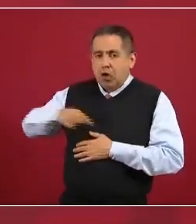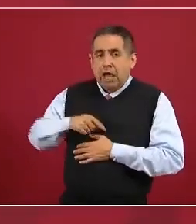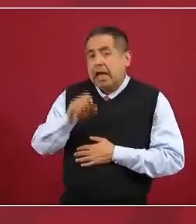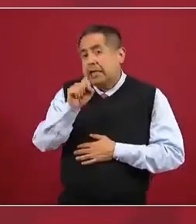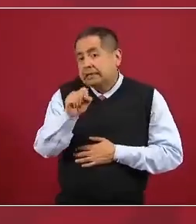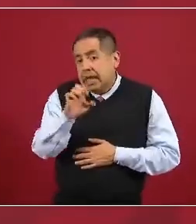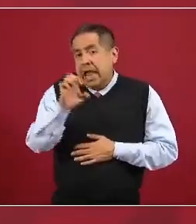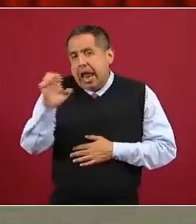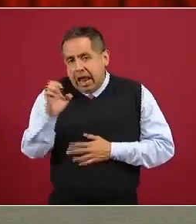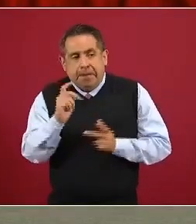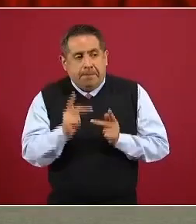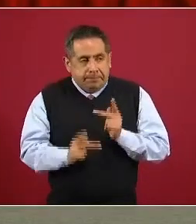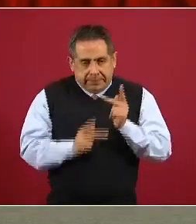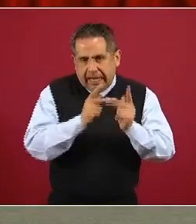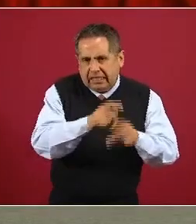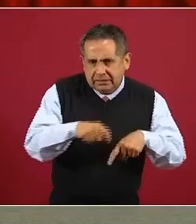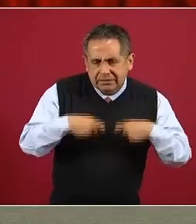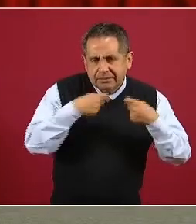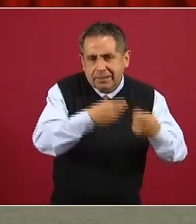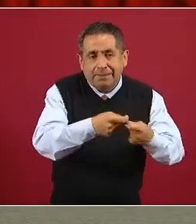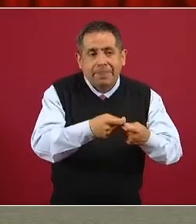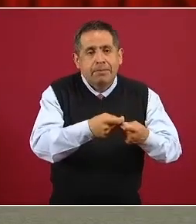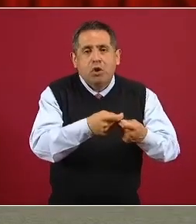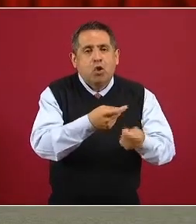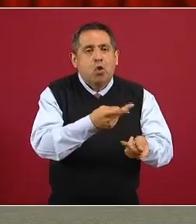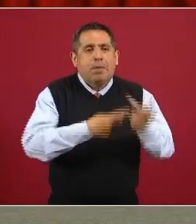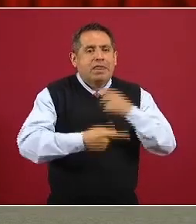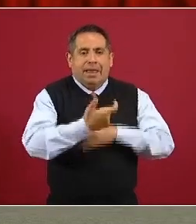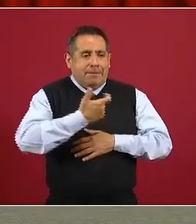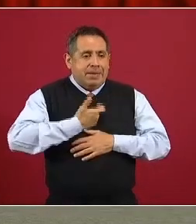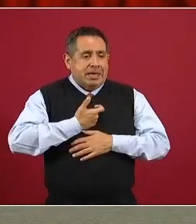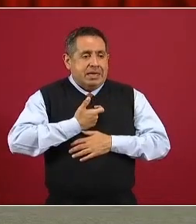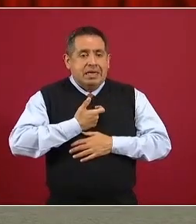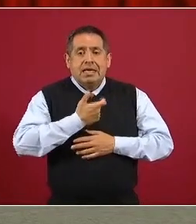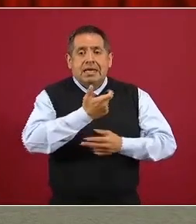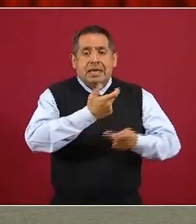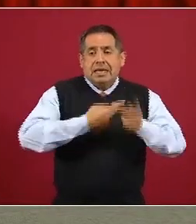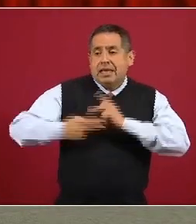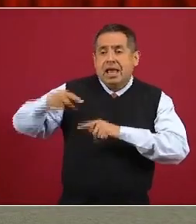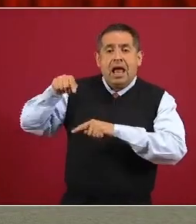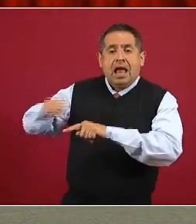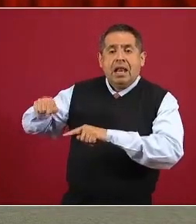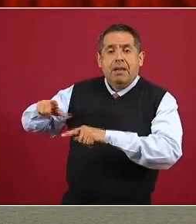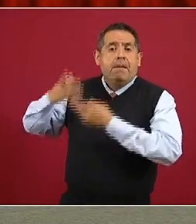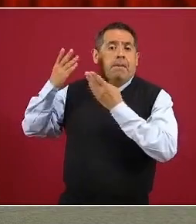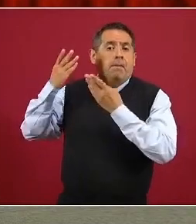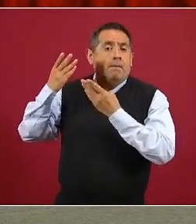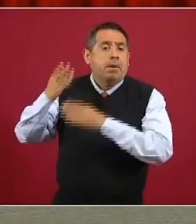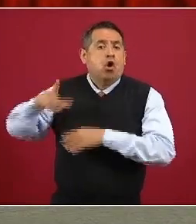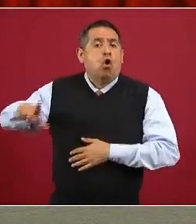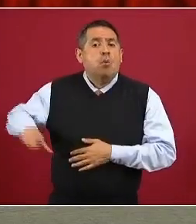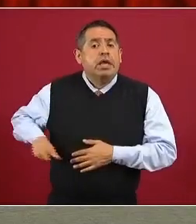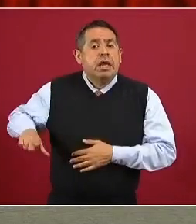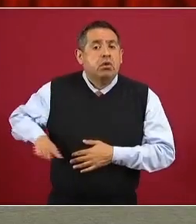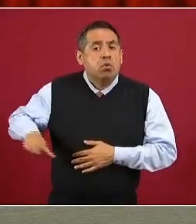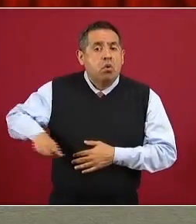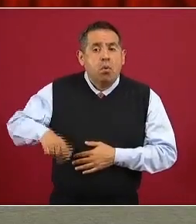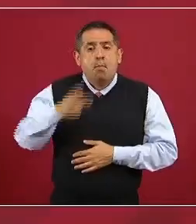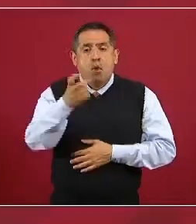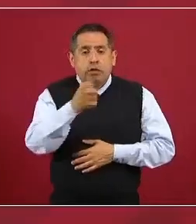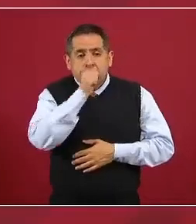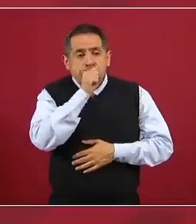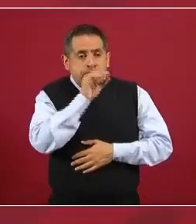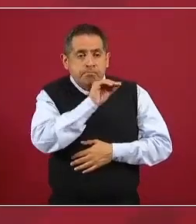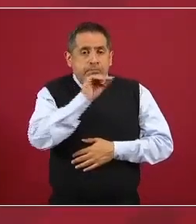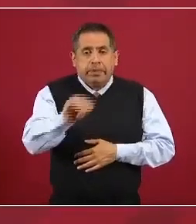como Secretaría de Economía, como va a llegar a la tesorería y la tesorería forma parte de la Secretaría de Hacienda y Crédito Público, es por